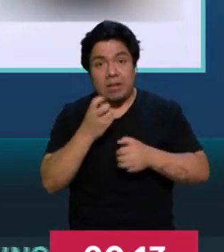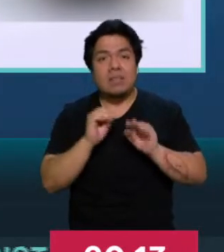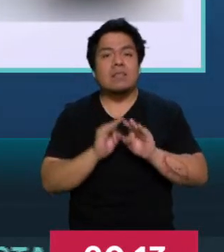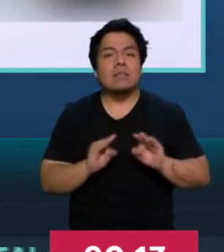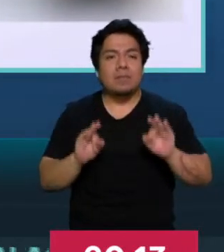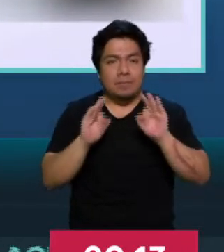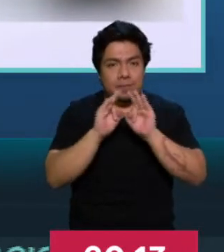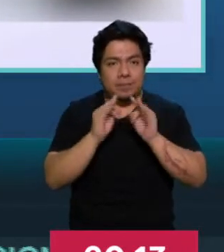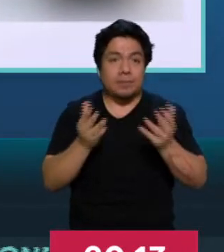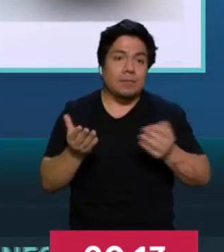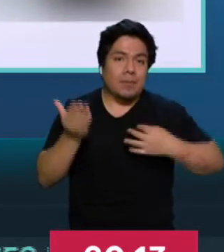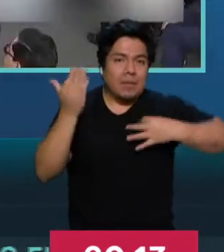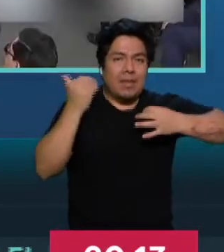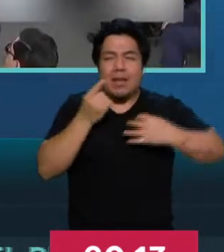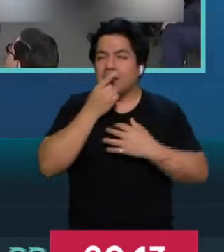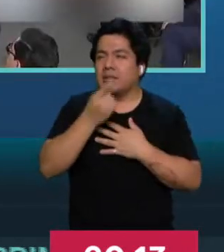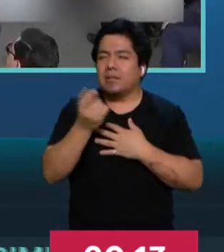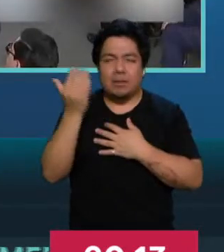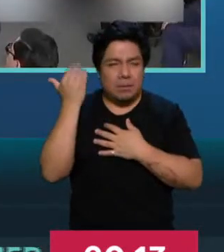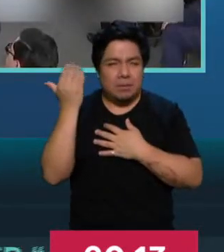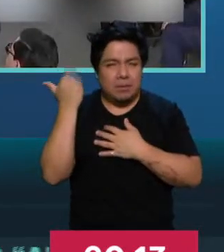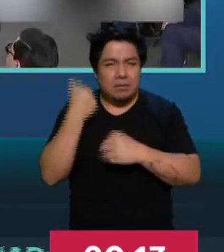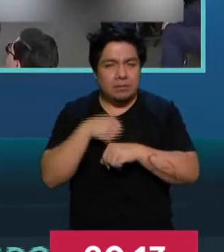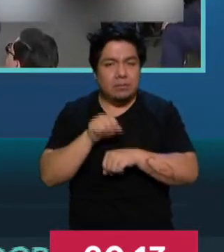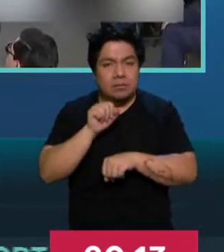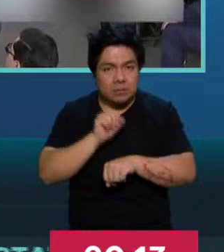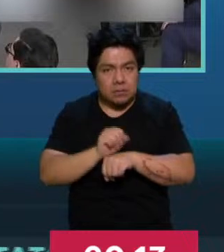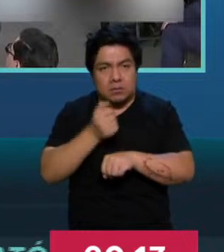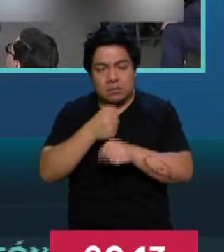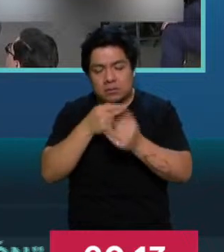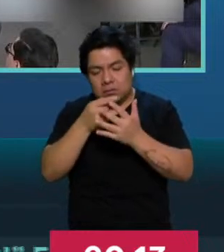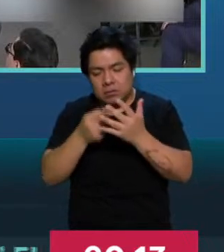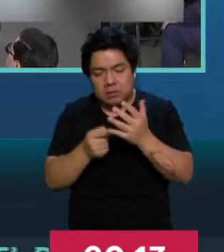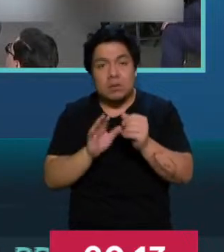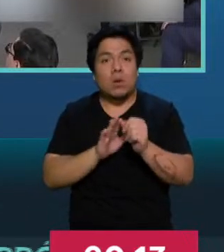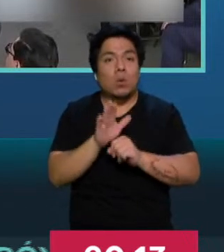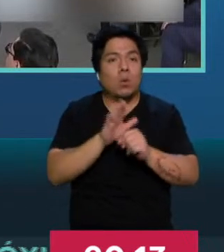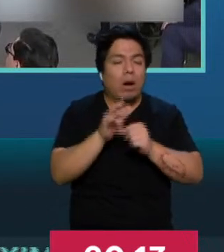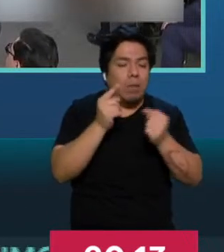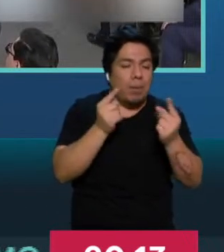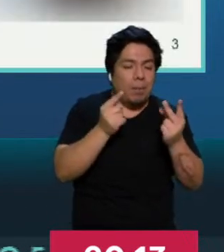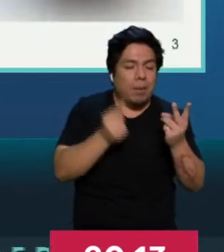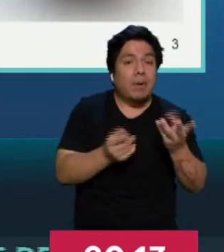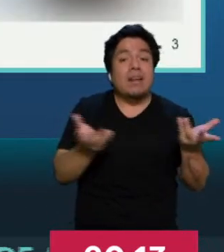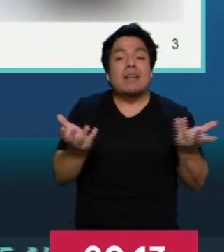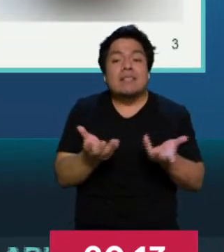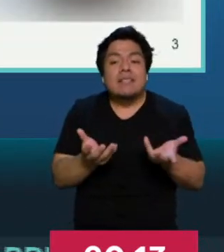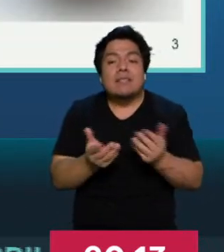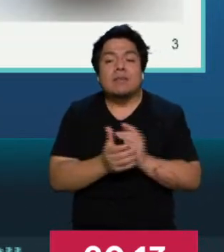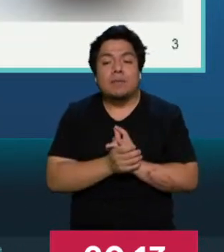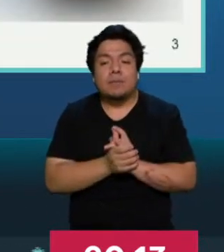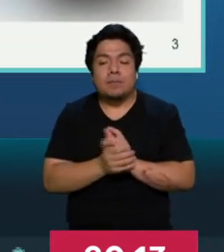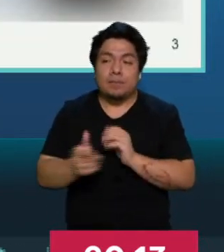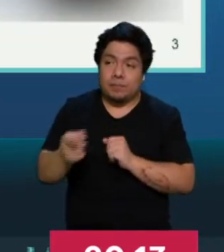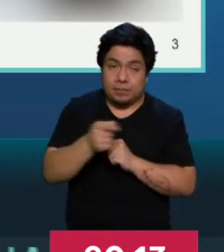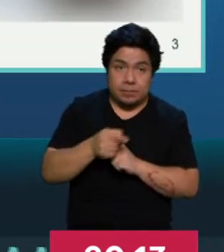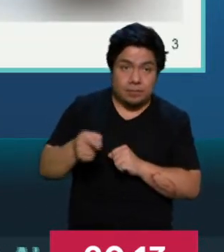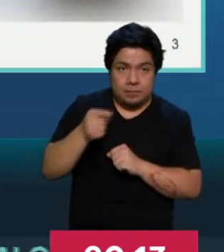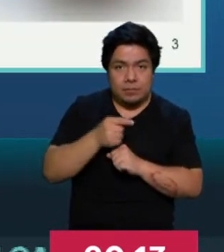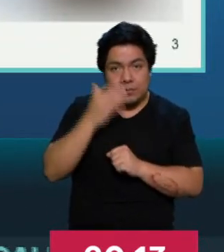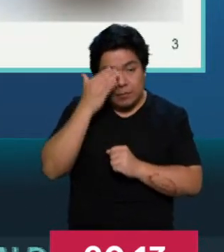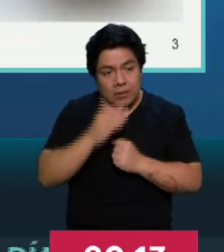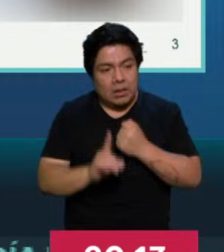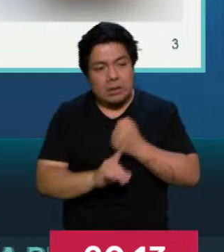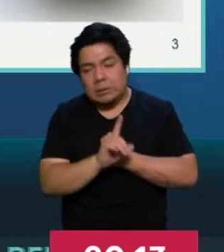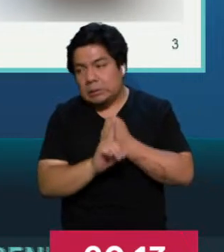importante. Decíamos hace algunas semanas cuáles deberían de ser las primeras acciones frente a esta pues